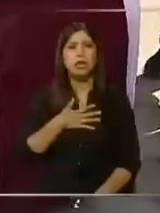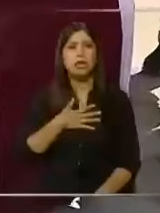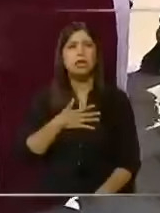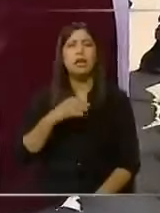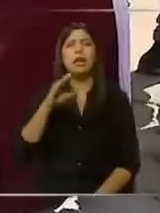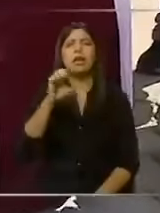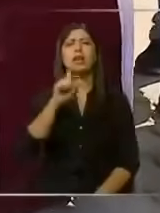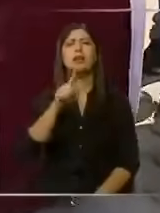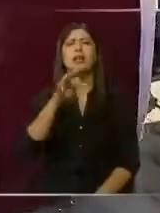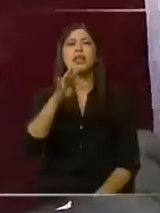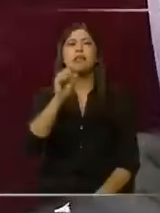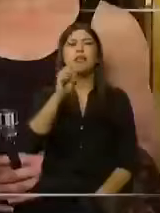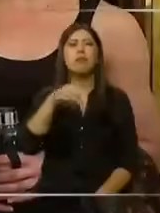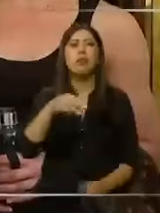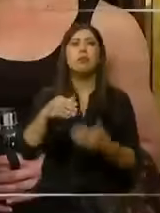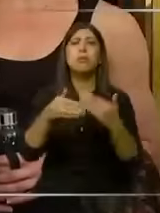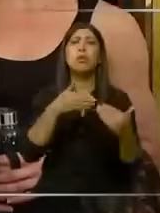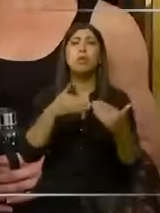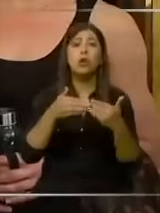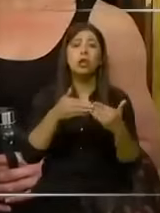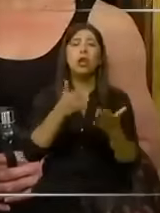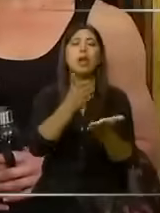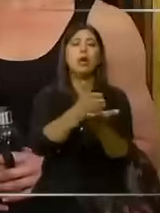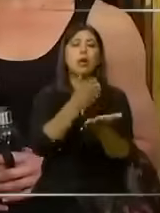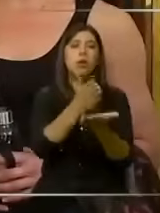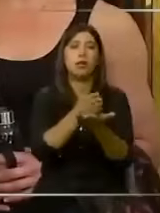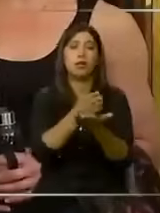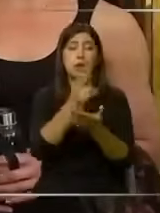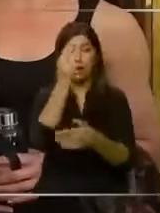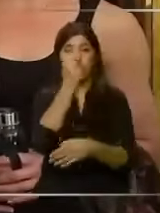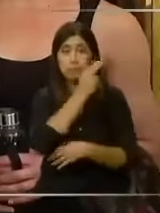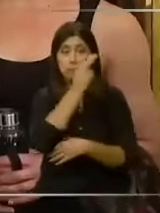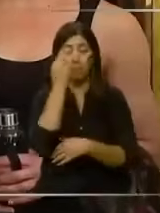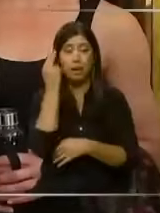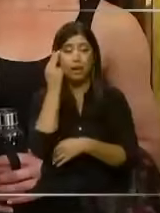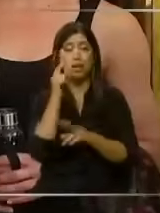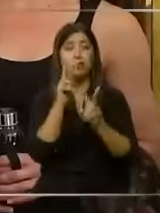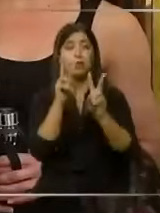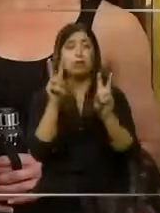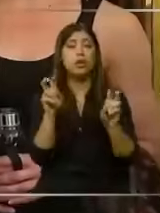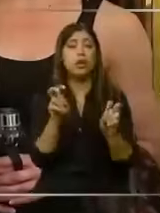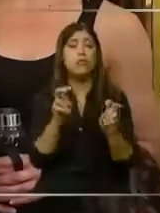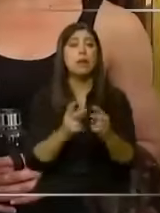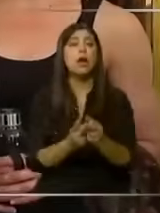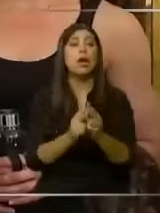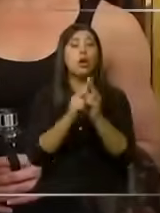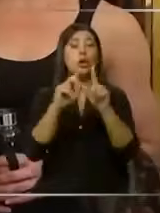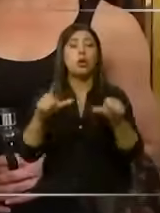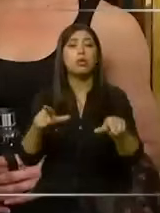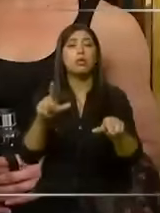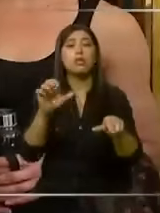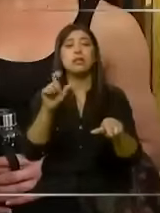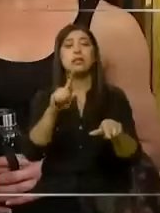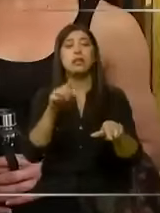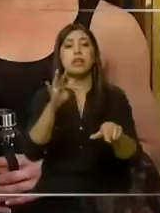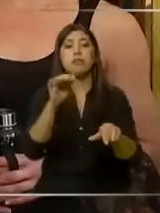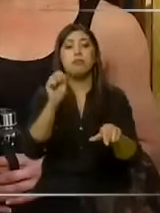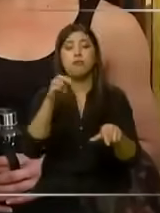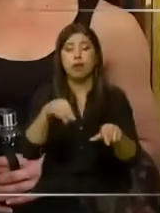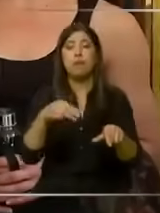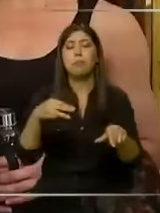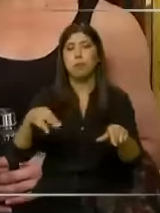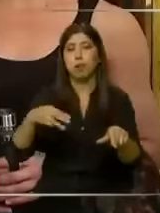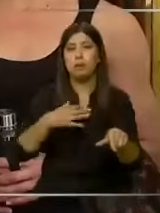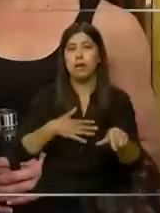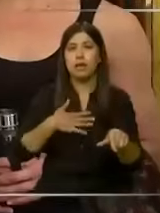CEFAM en dependencias del colegio. De partida desde marzo con el tema de la construcción de este CEFAM que quiere promover la